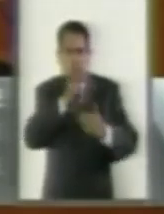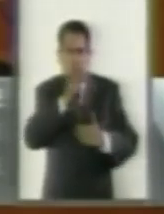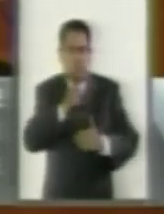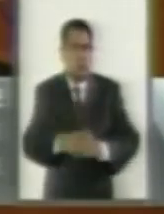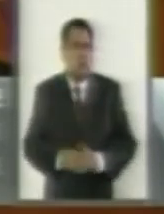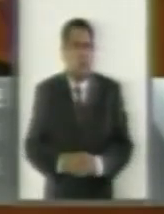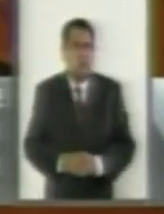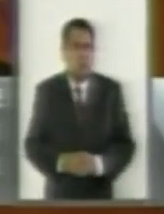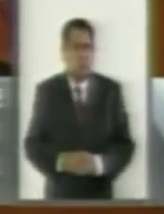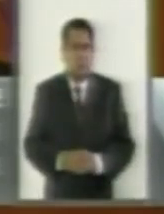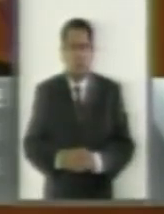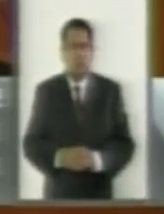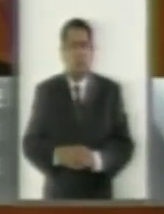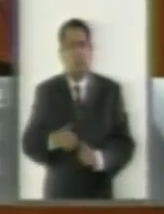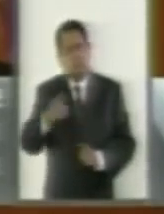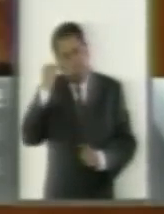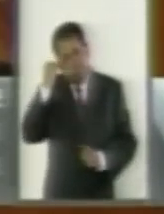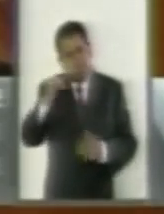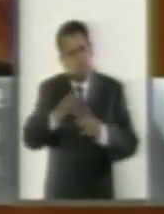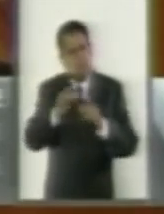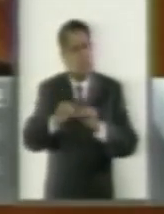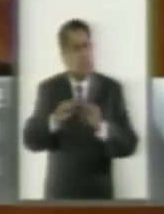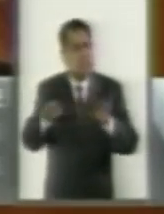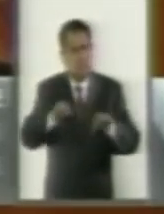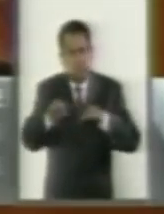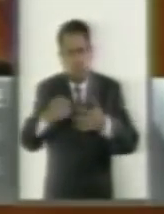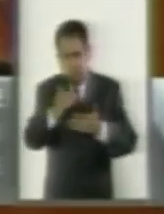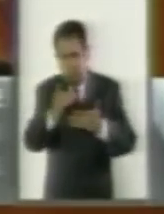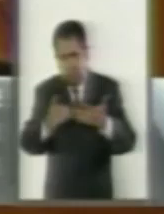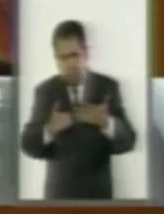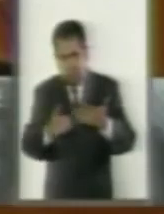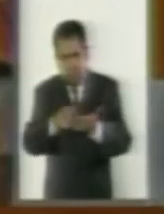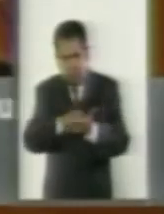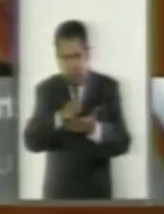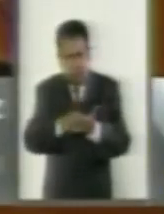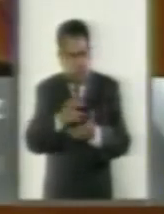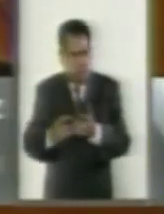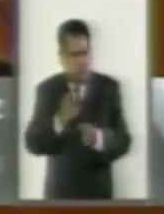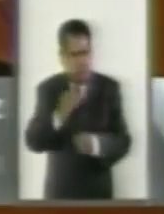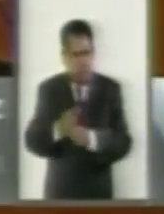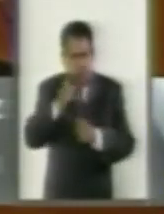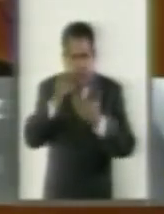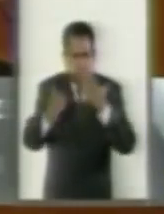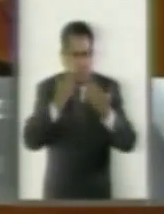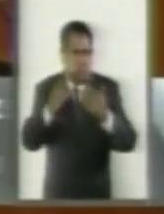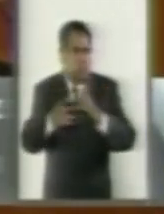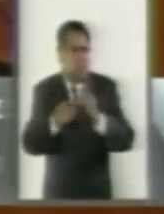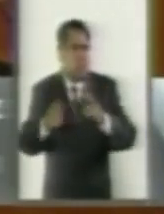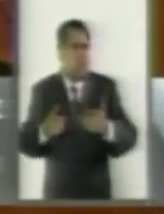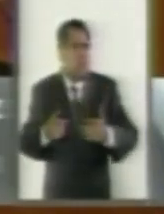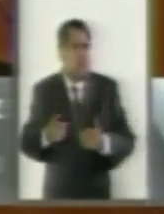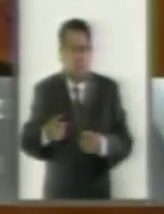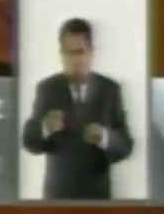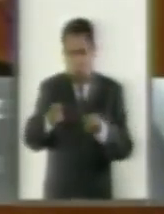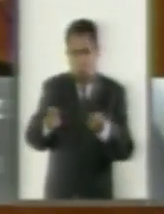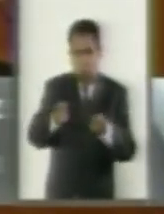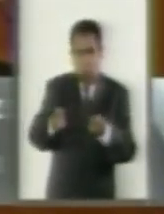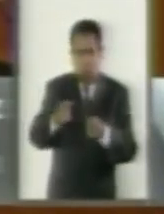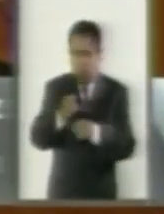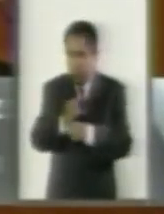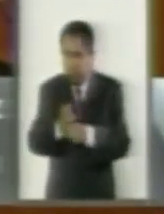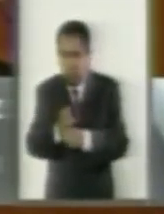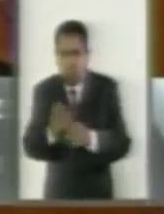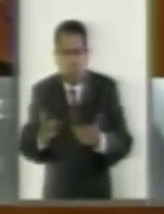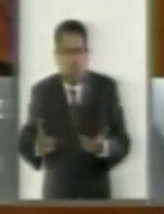manera clara tenemos que trabajar en la prevención, evaluación, control,